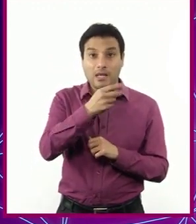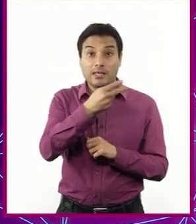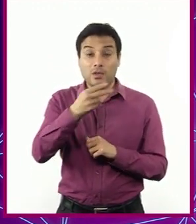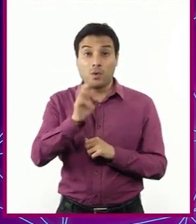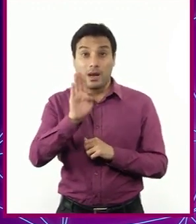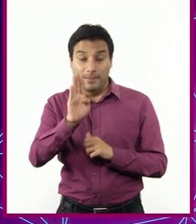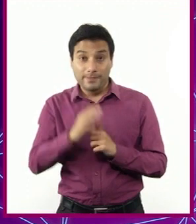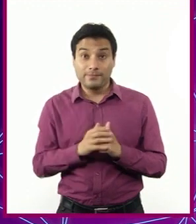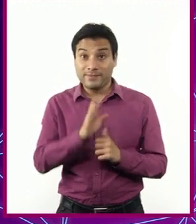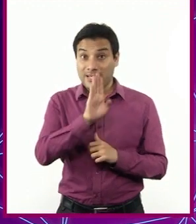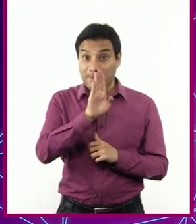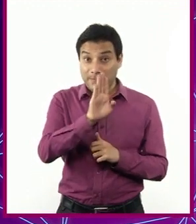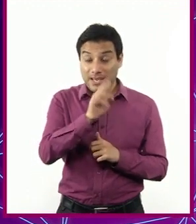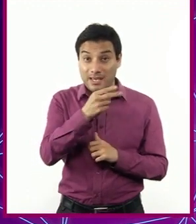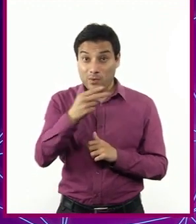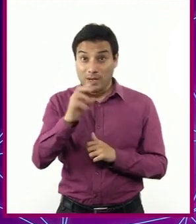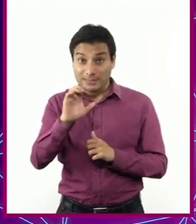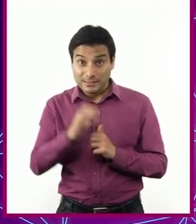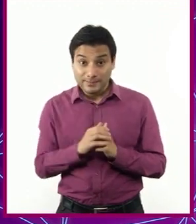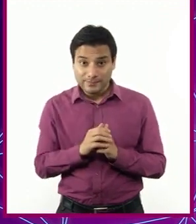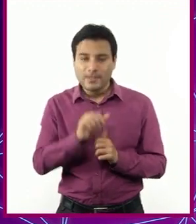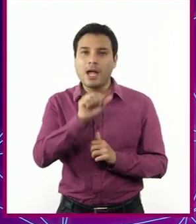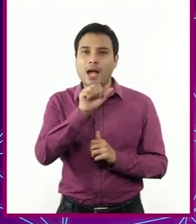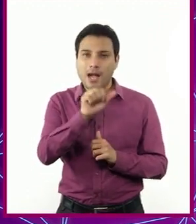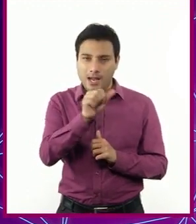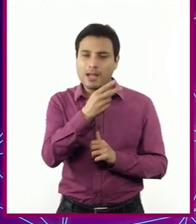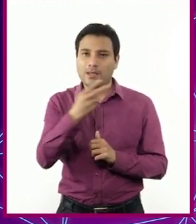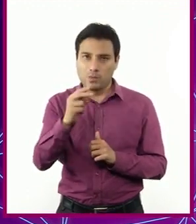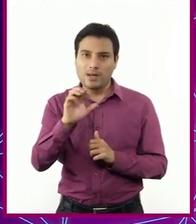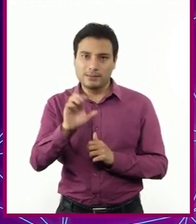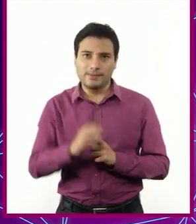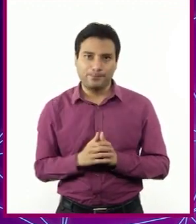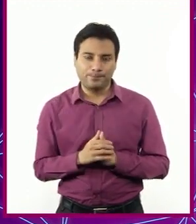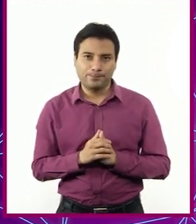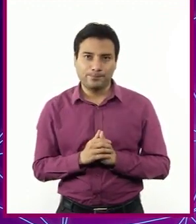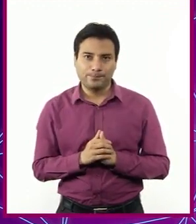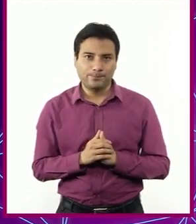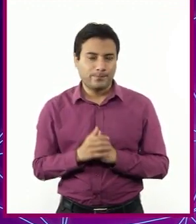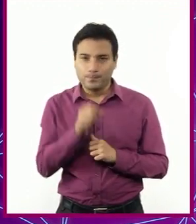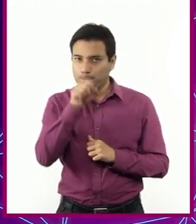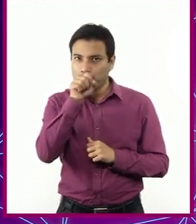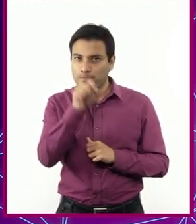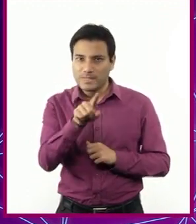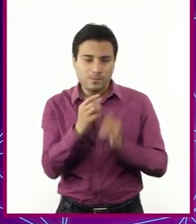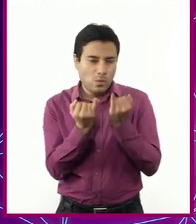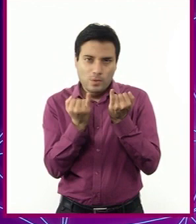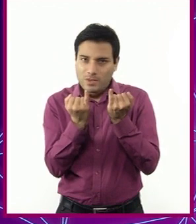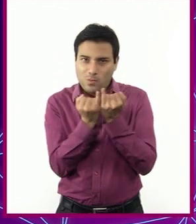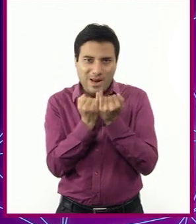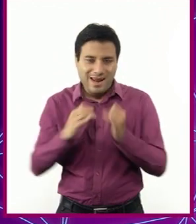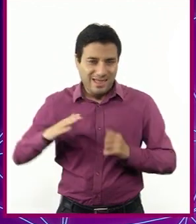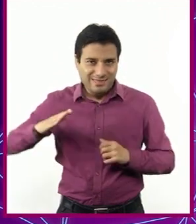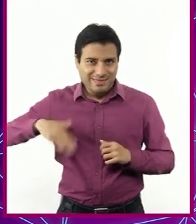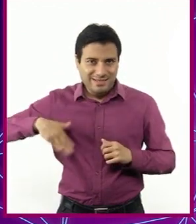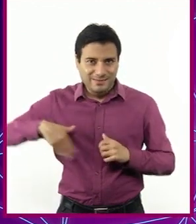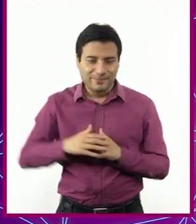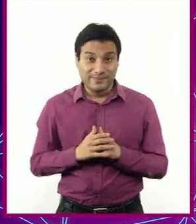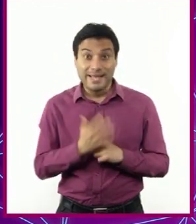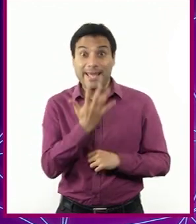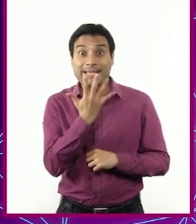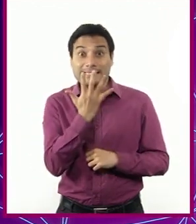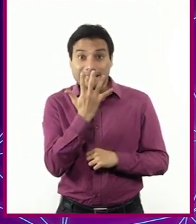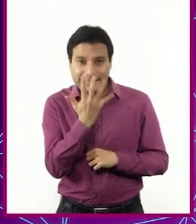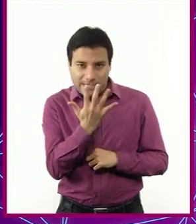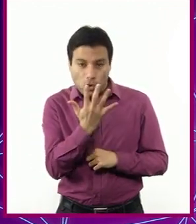C, entonces A es igual a C. Lo mismo ocurre en este caso. 5 a